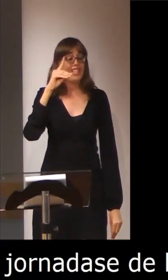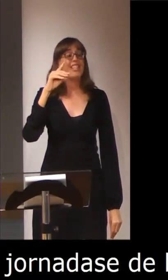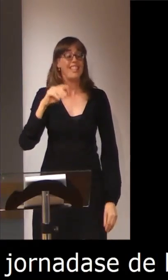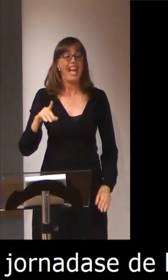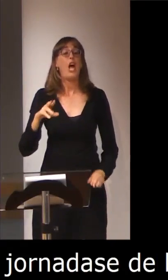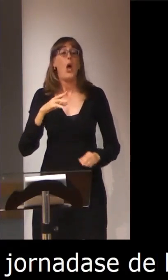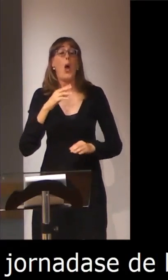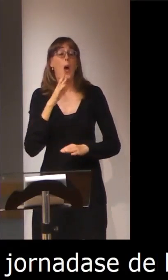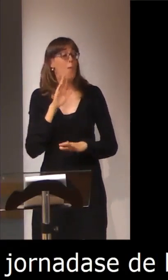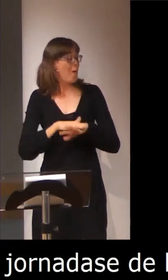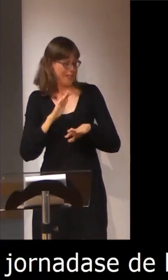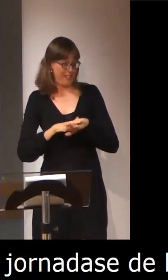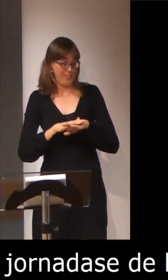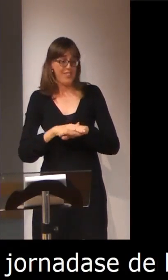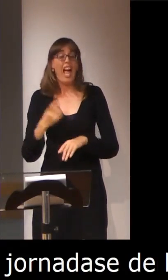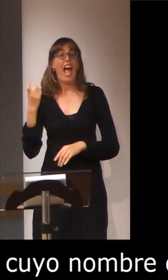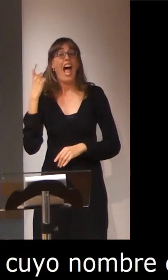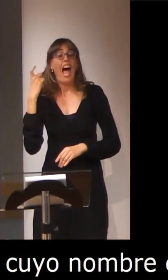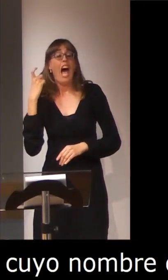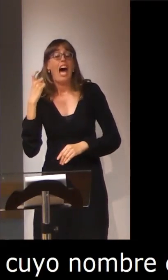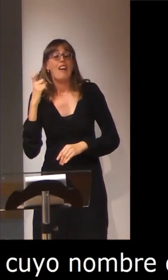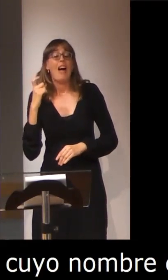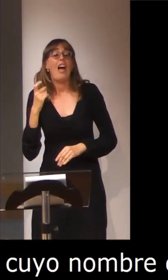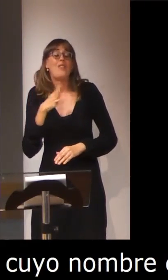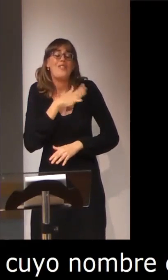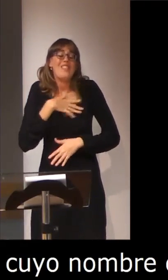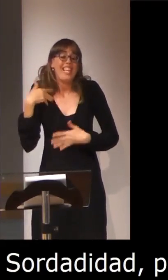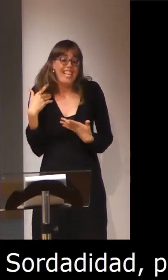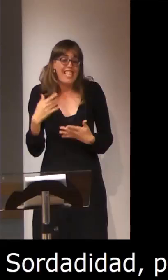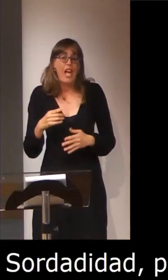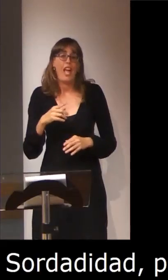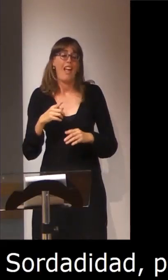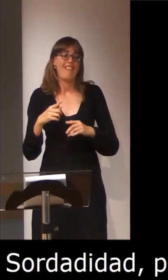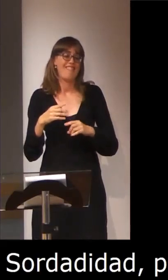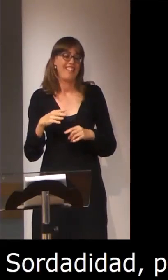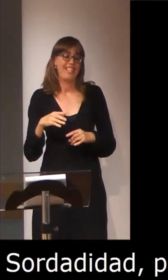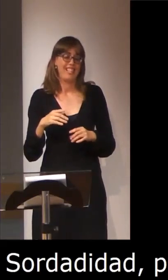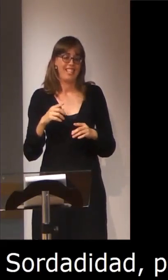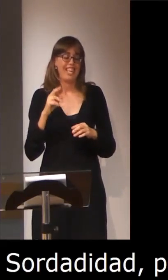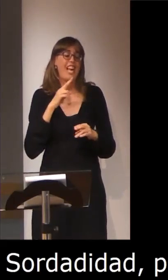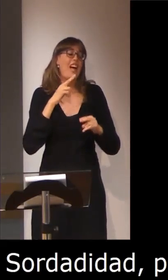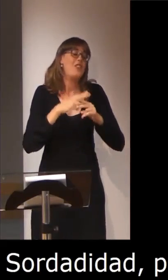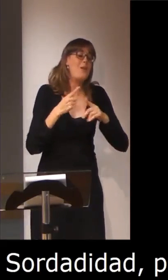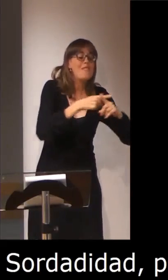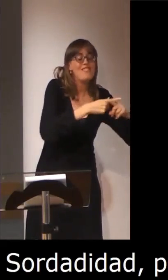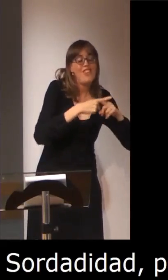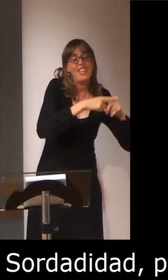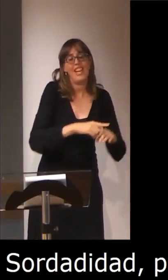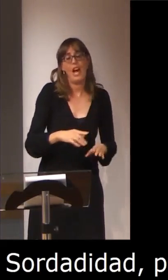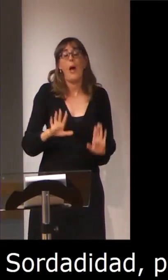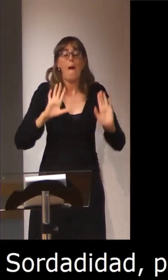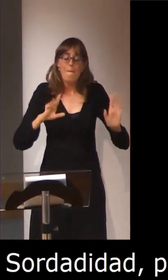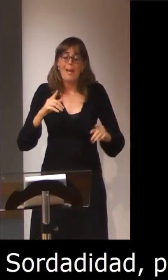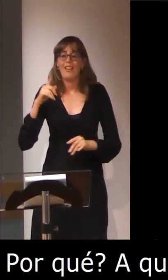Sordadidad, perdón. ¿Por qué? ¿De a qué viene este nombre? Porque las alumnas y los alumnos